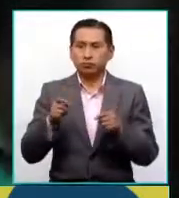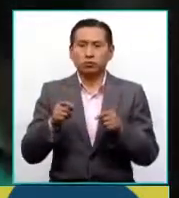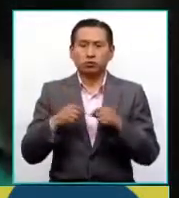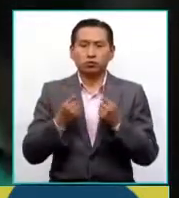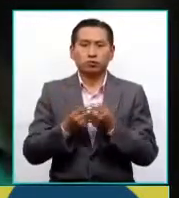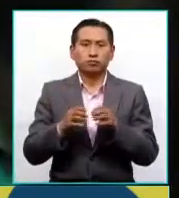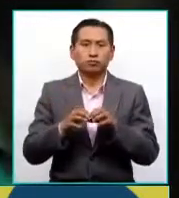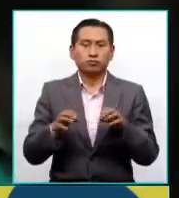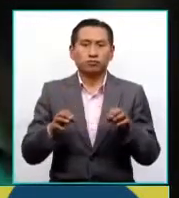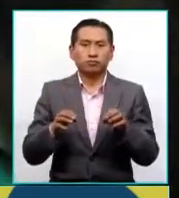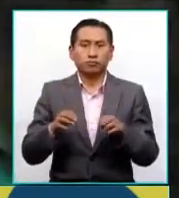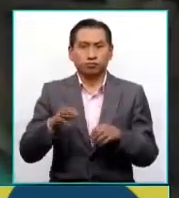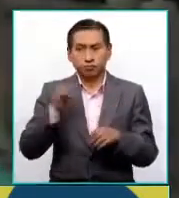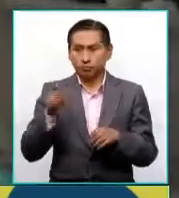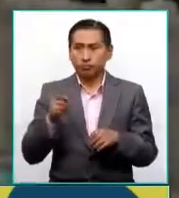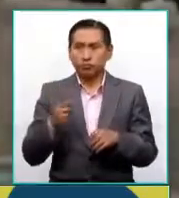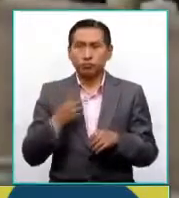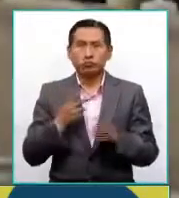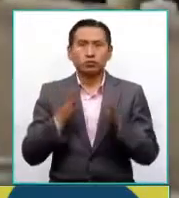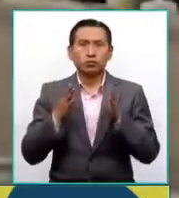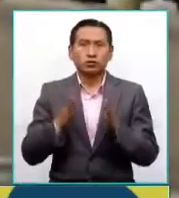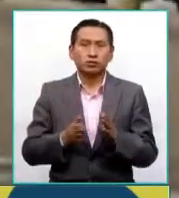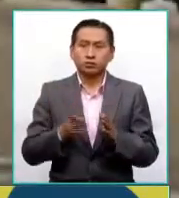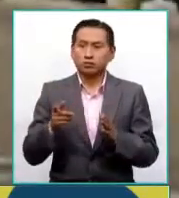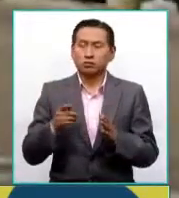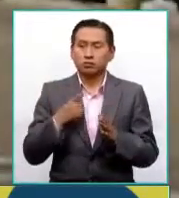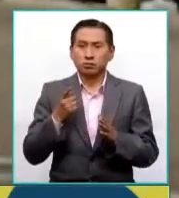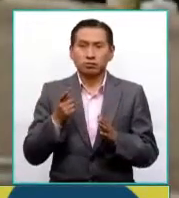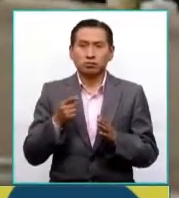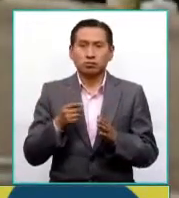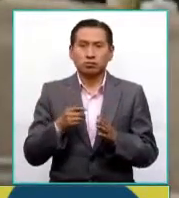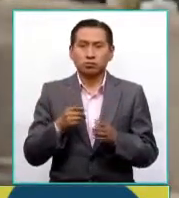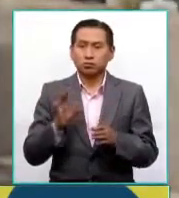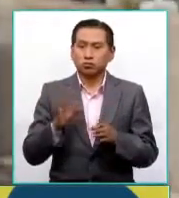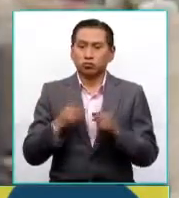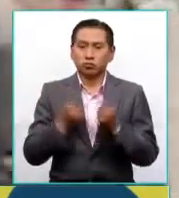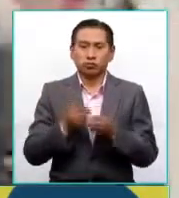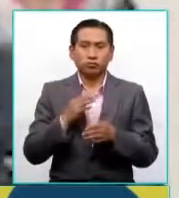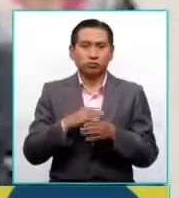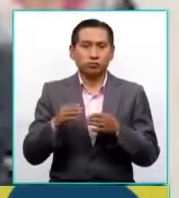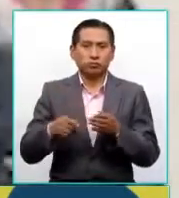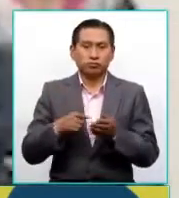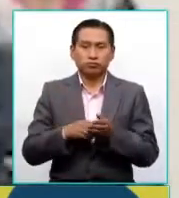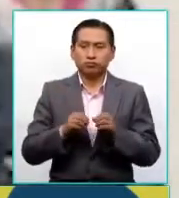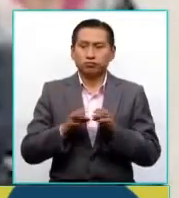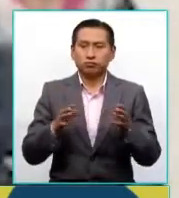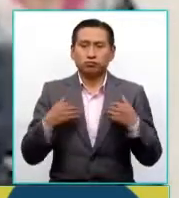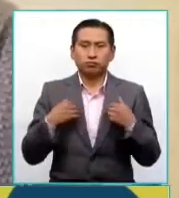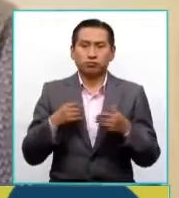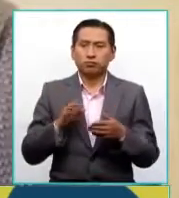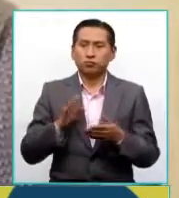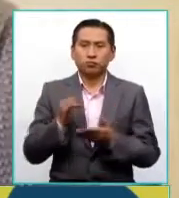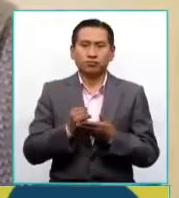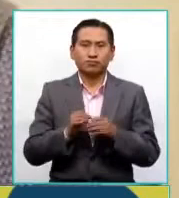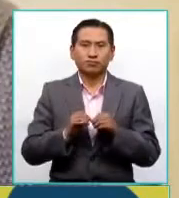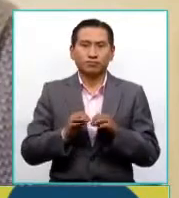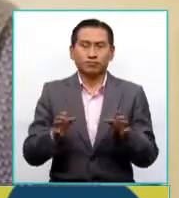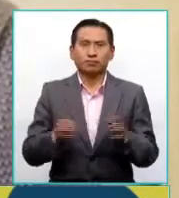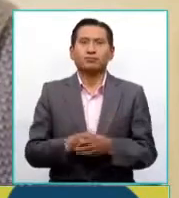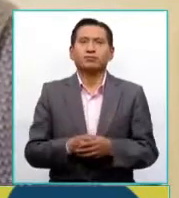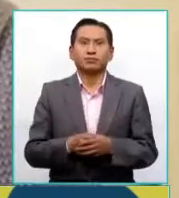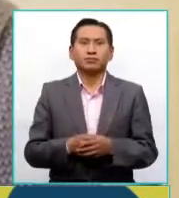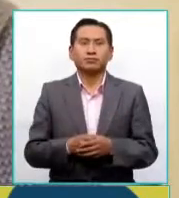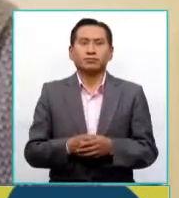separaba y Wilfredo Yucra, vocalista, dio a conocer que el grupo concluía su ciclo a través de una publicación en sus redes